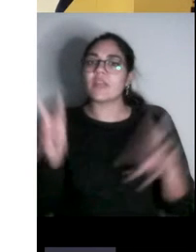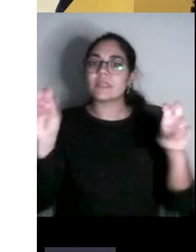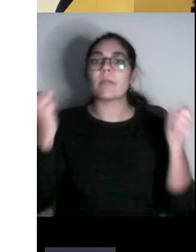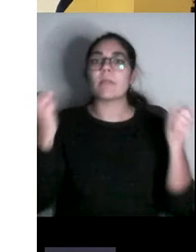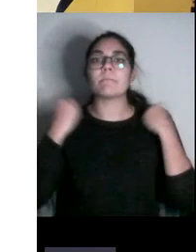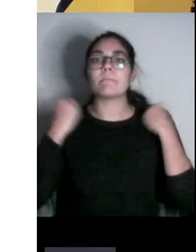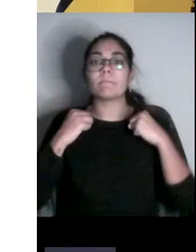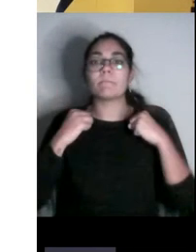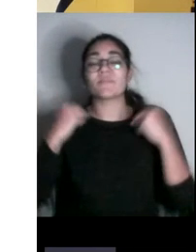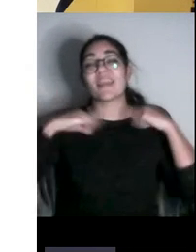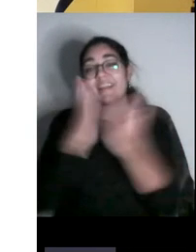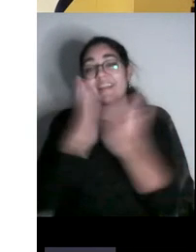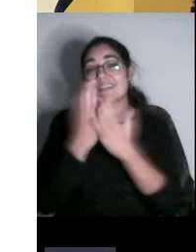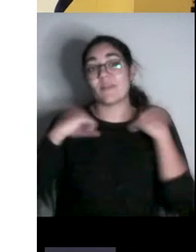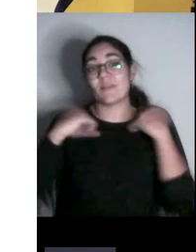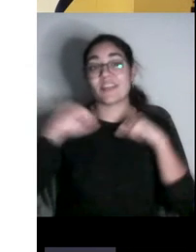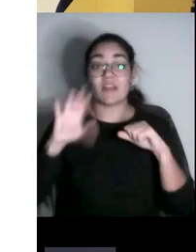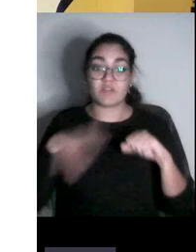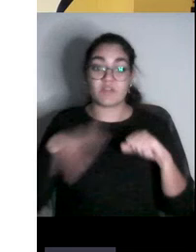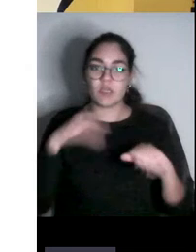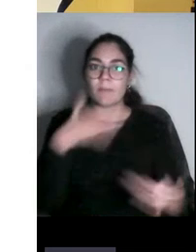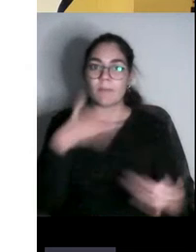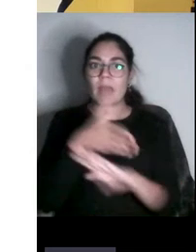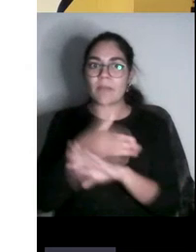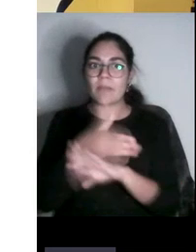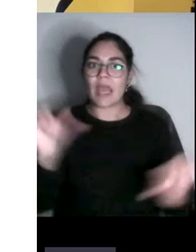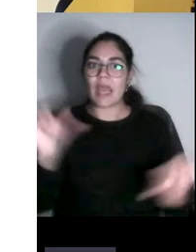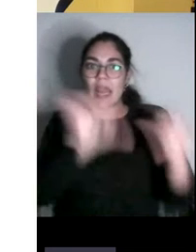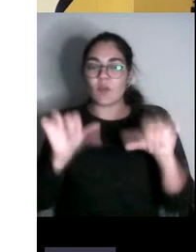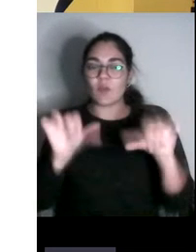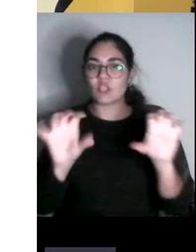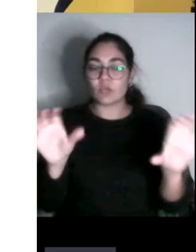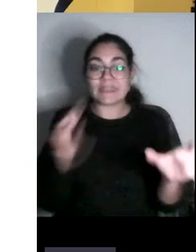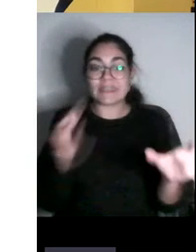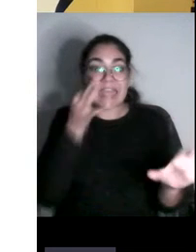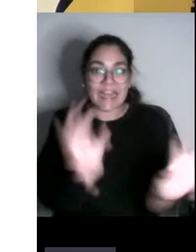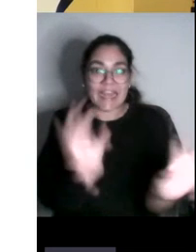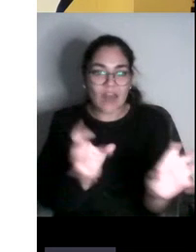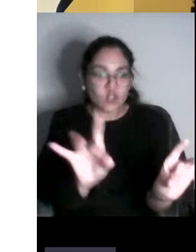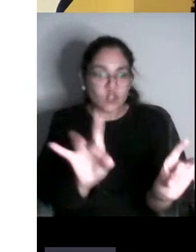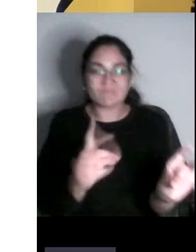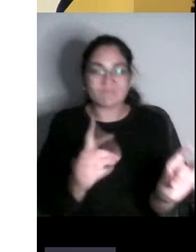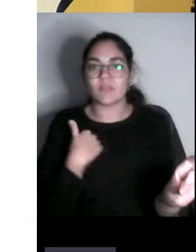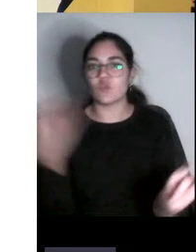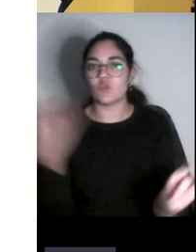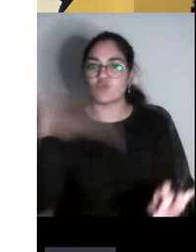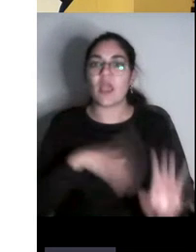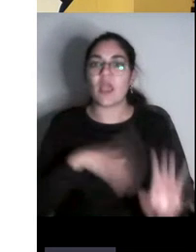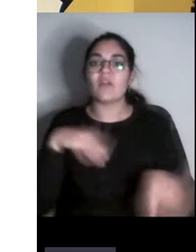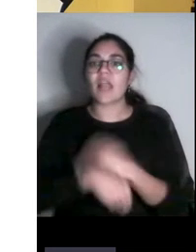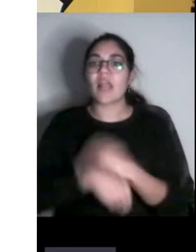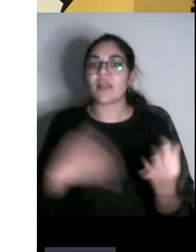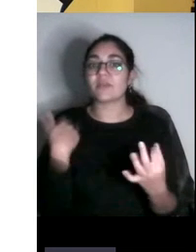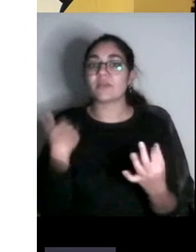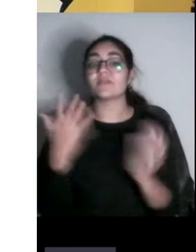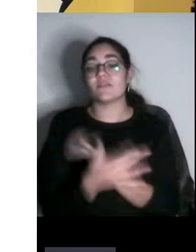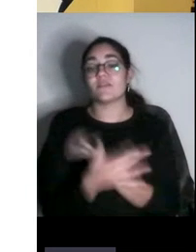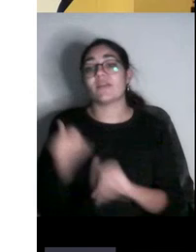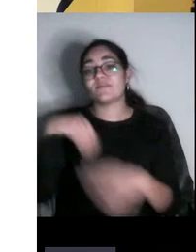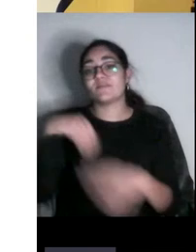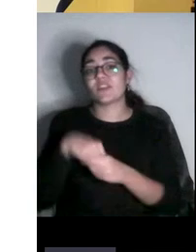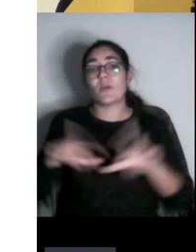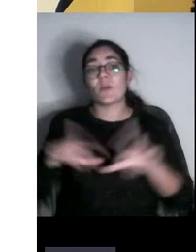estar en los laboratorios de radio y teníamos que suplirlo a distancia lo suplimos haciendo canales específicos dentro de